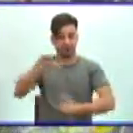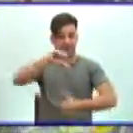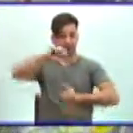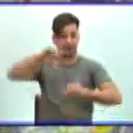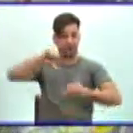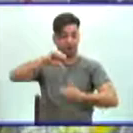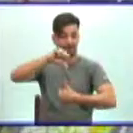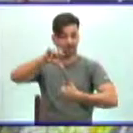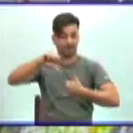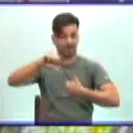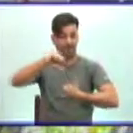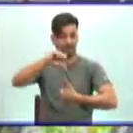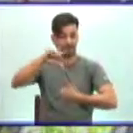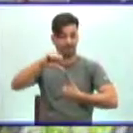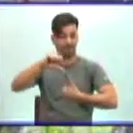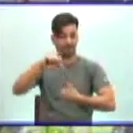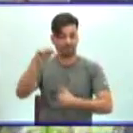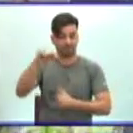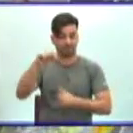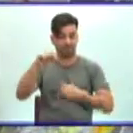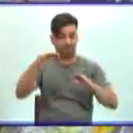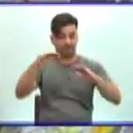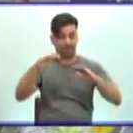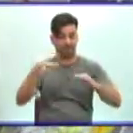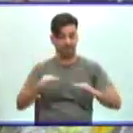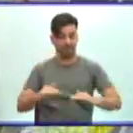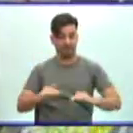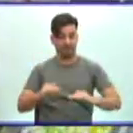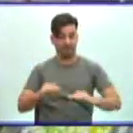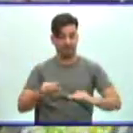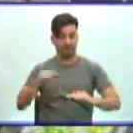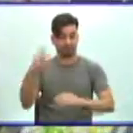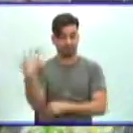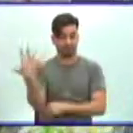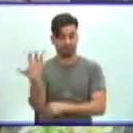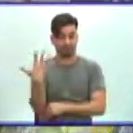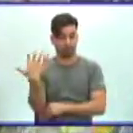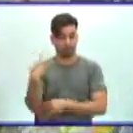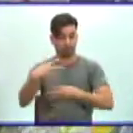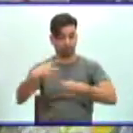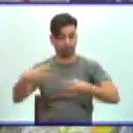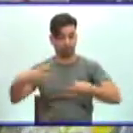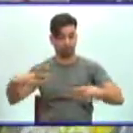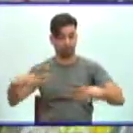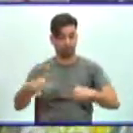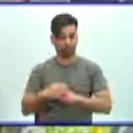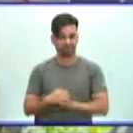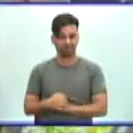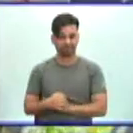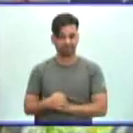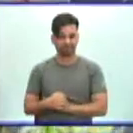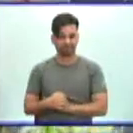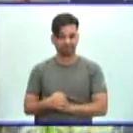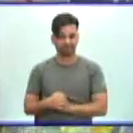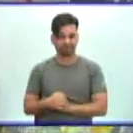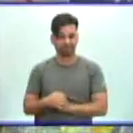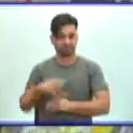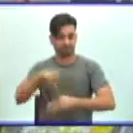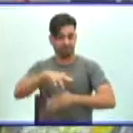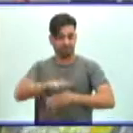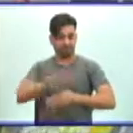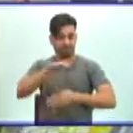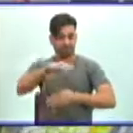tenemos los restos de Iota, ya en el Océano Pacífico. Aquí una zona de bajas presiones en el sur del Mar Caribe, dando chubascos y lluvia en toda esta